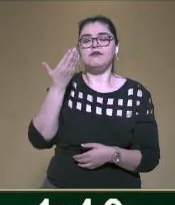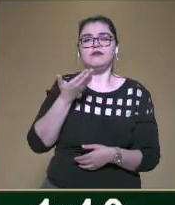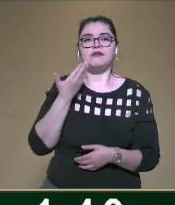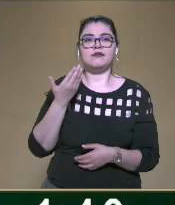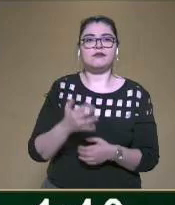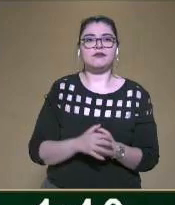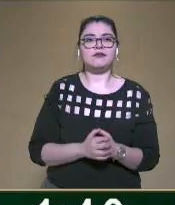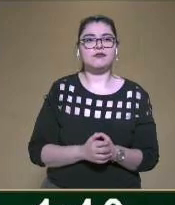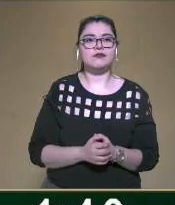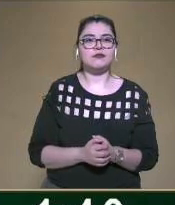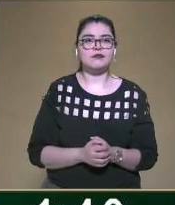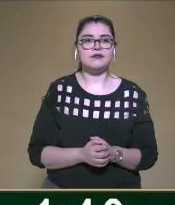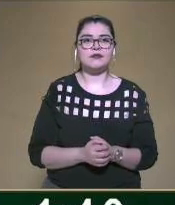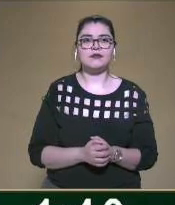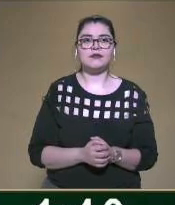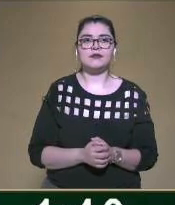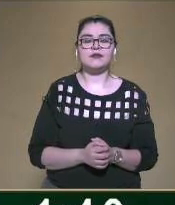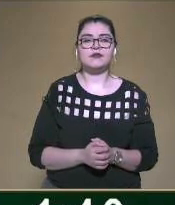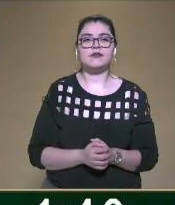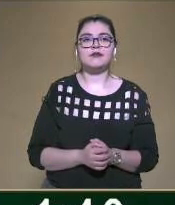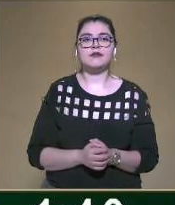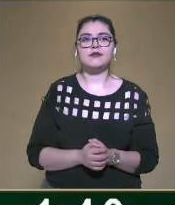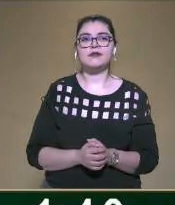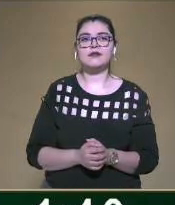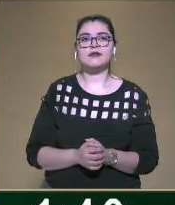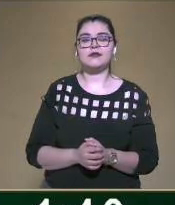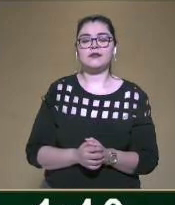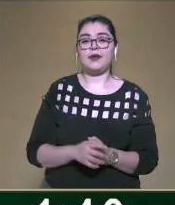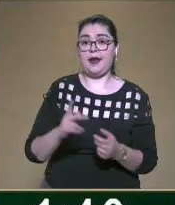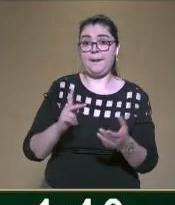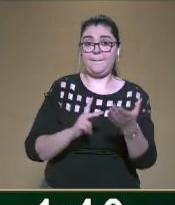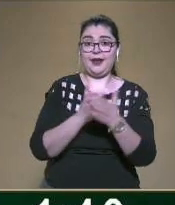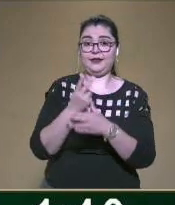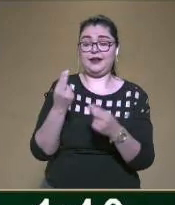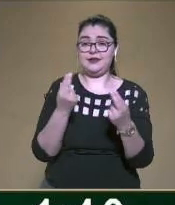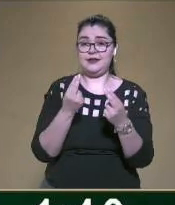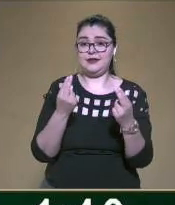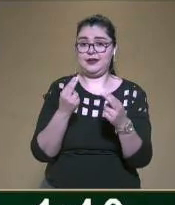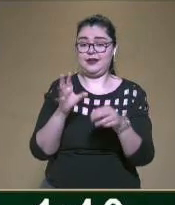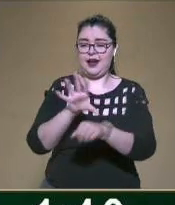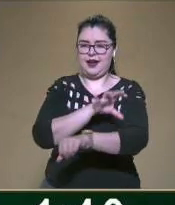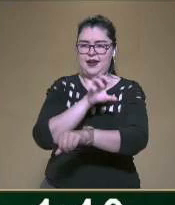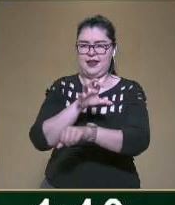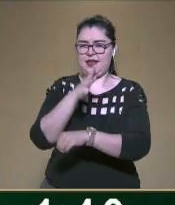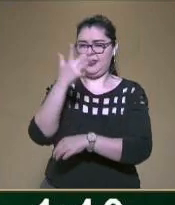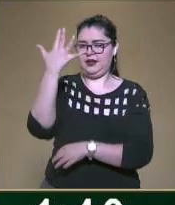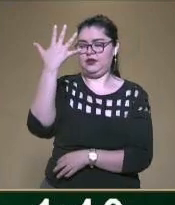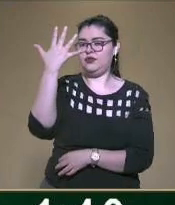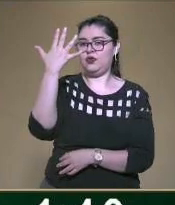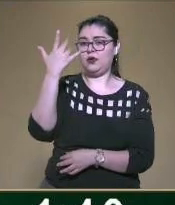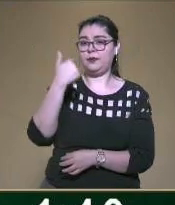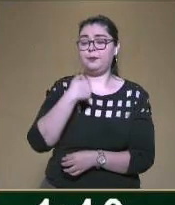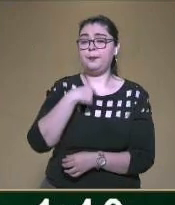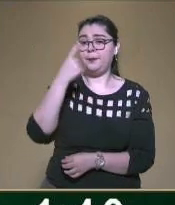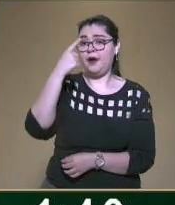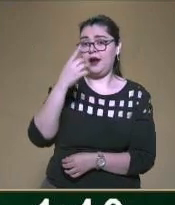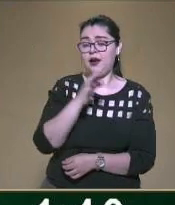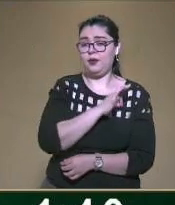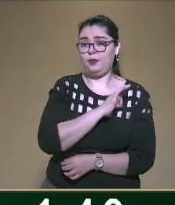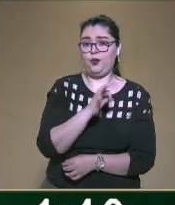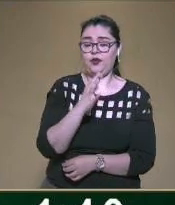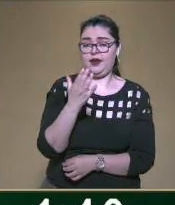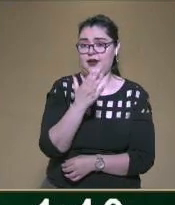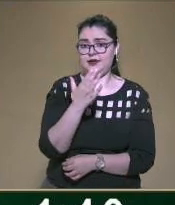para producir su propio alimento. Necesita de energía solar, ¿verdad? Así es. De hidróxido